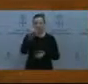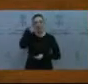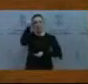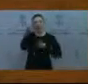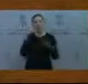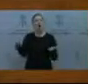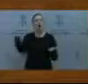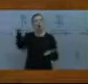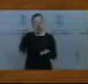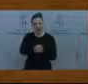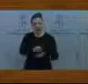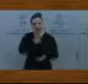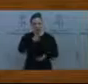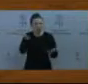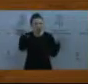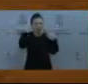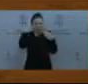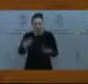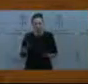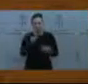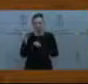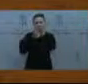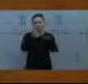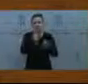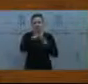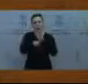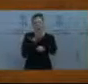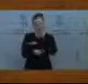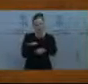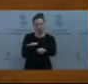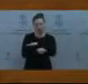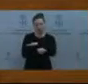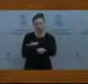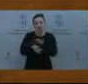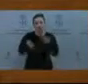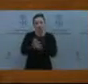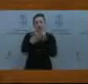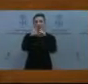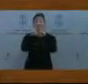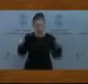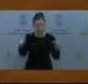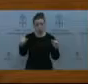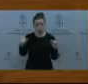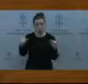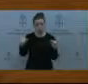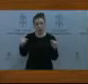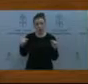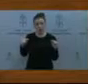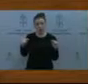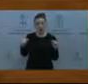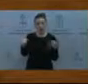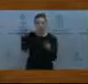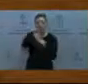para defender una medida que colocaba a Asturias entre las comunidades autónomas más insolidarias y que hacía